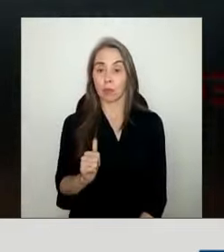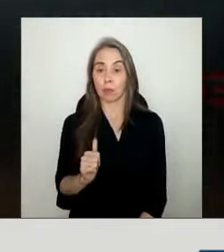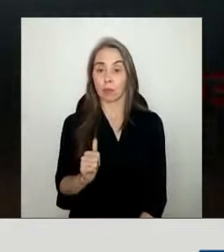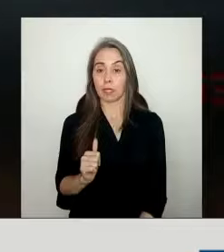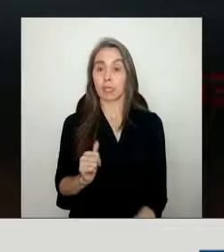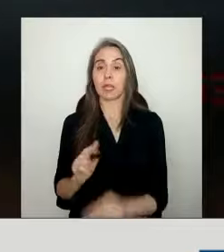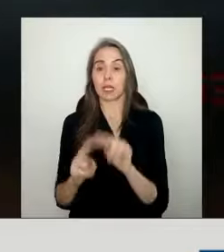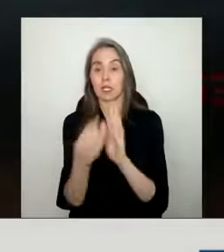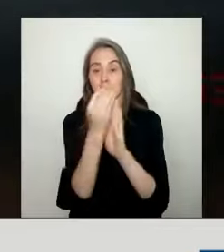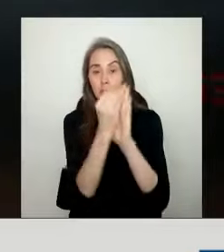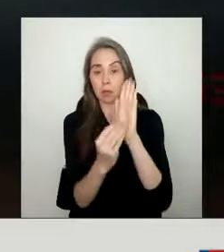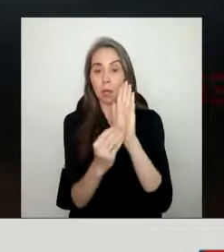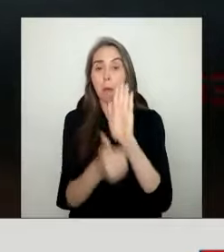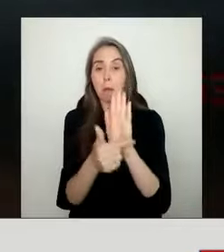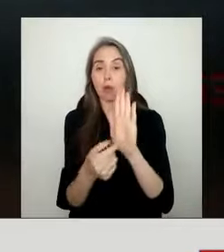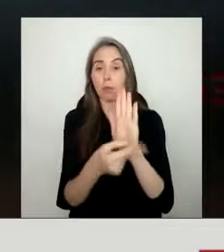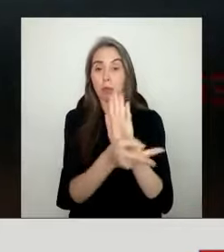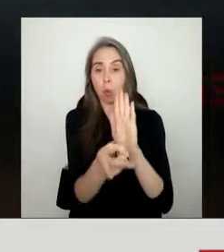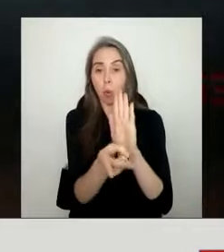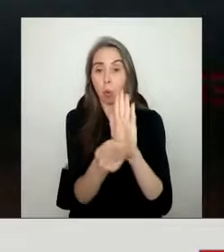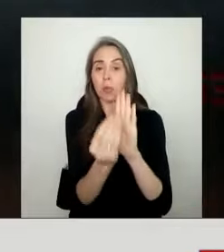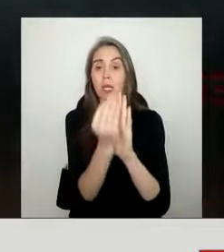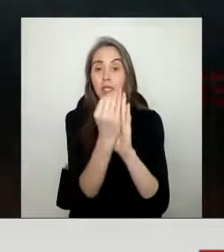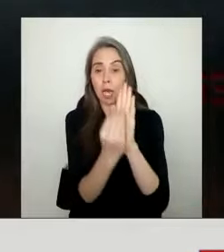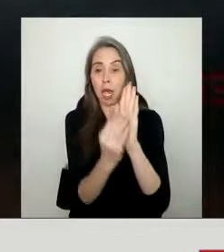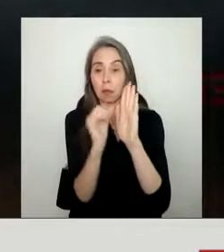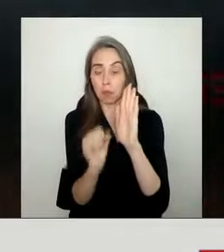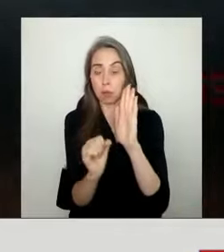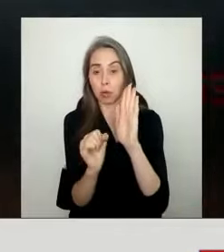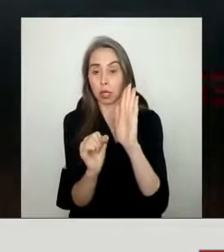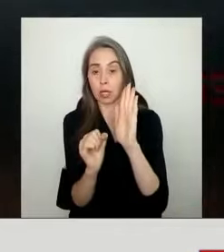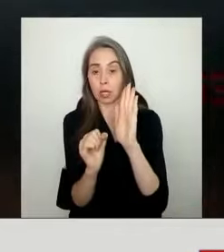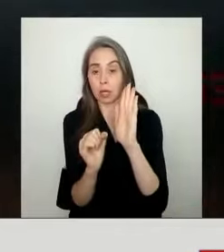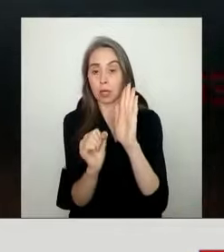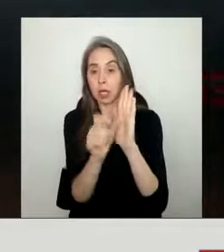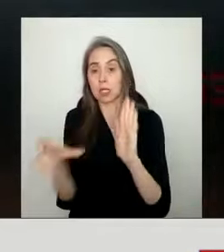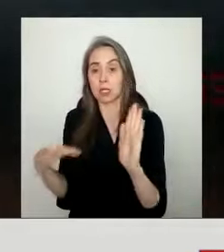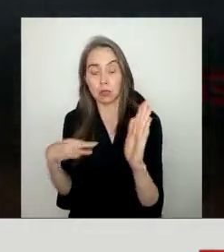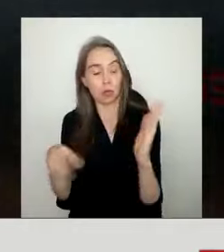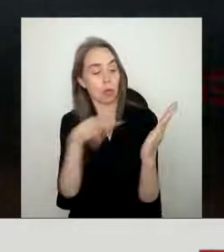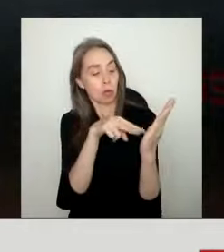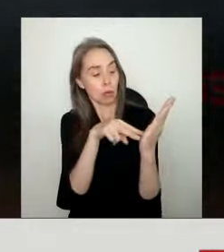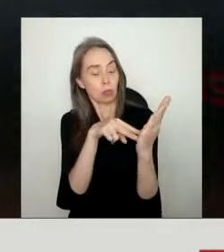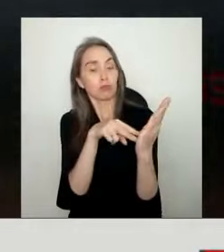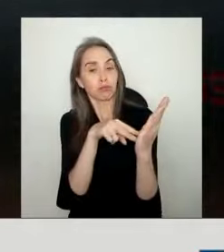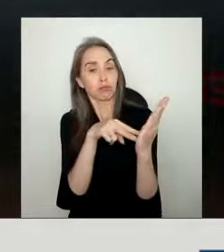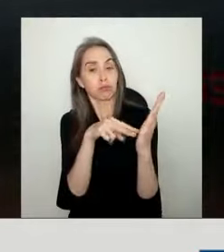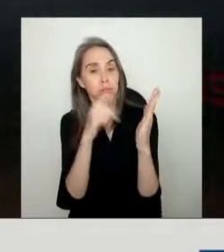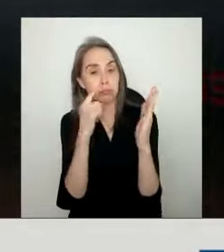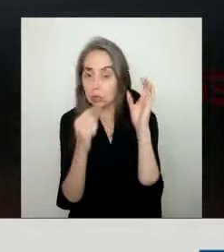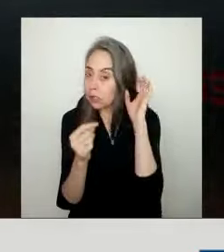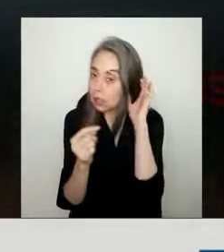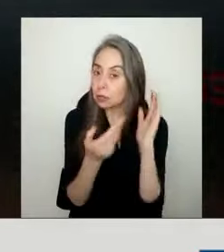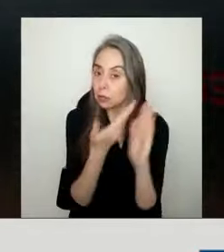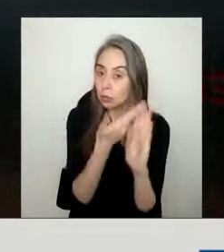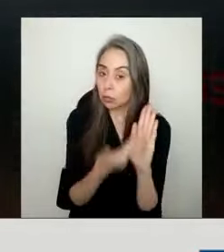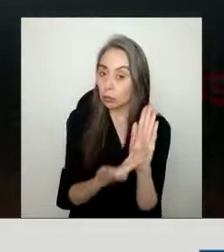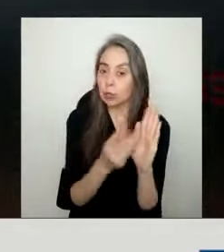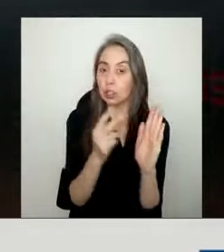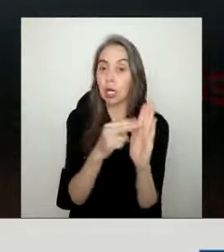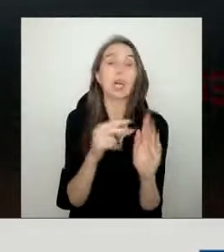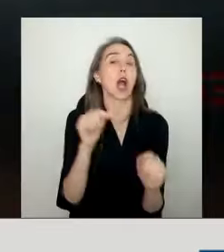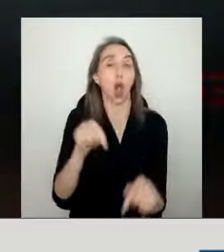públicas que puedan ser escuchada de parte de la ciudadanía porque hoy día en diversos ministerios y